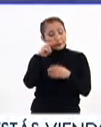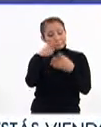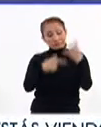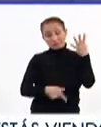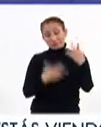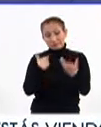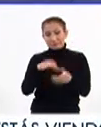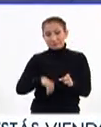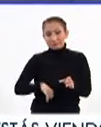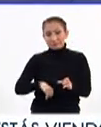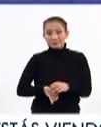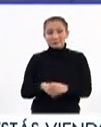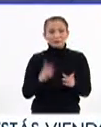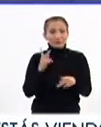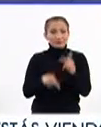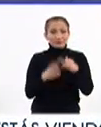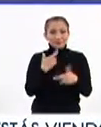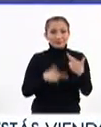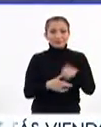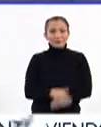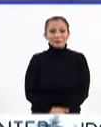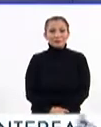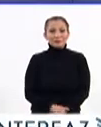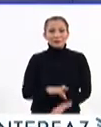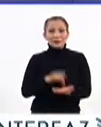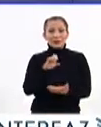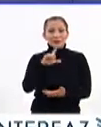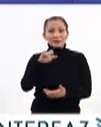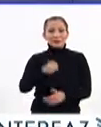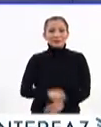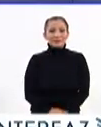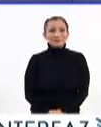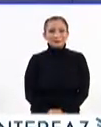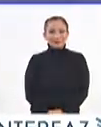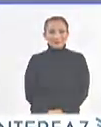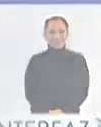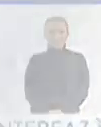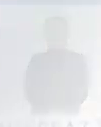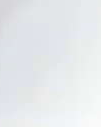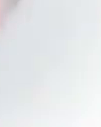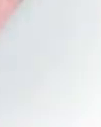no se la pierda, interesantísimo. Vamos a hacer una pausa, regresamos. Gracias, Elis.